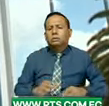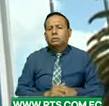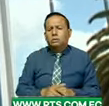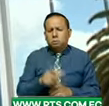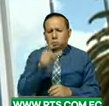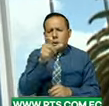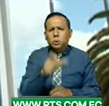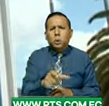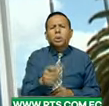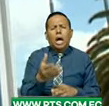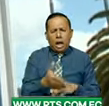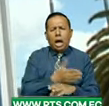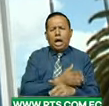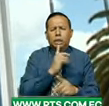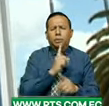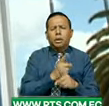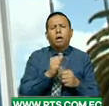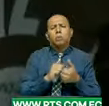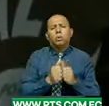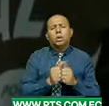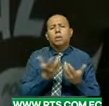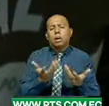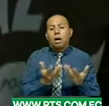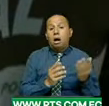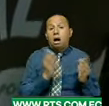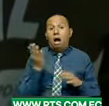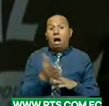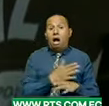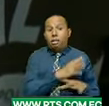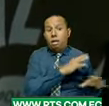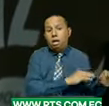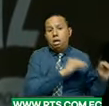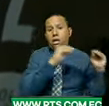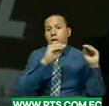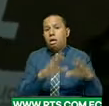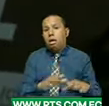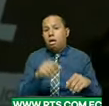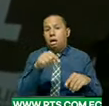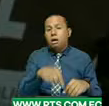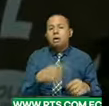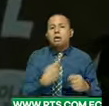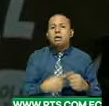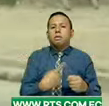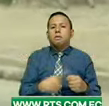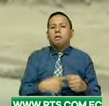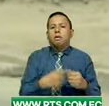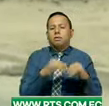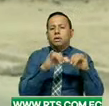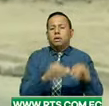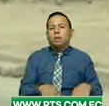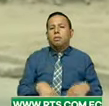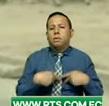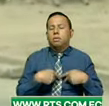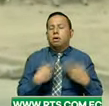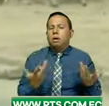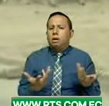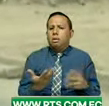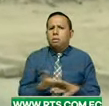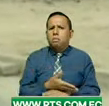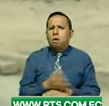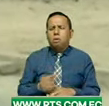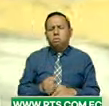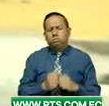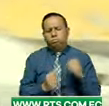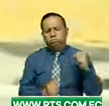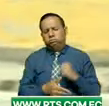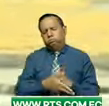víctima contaba con antecedentes y llegó a la capital supuestamente huyendo de la muerte que le pisaba los talones. Sorprendentemente fue acribillado